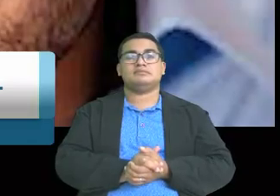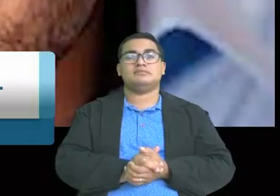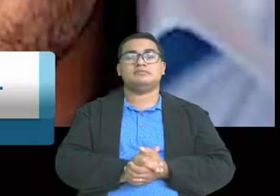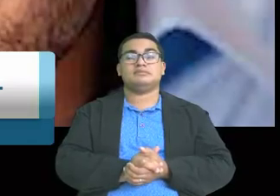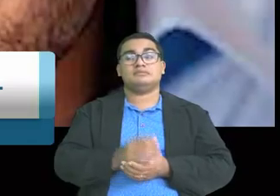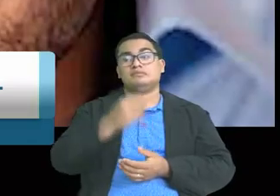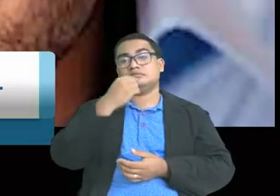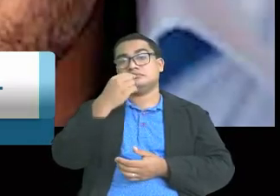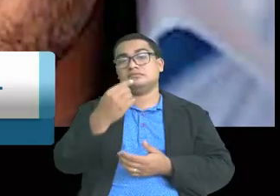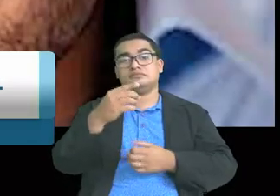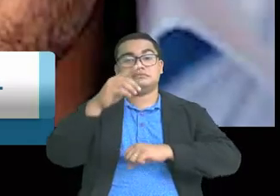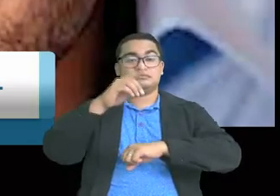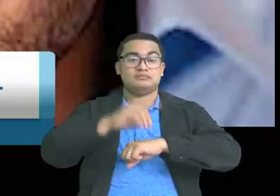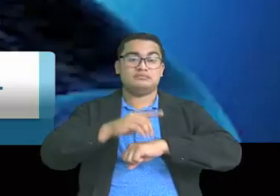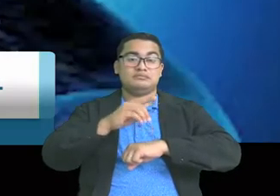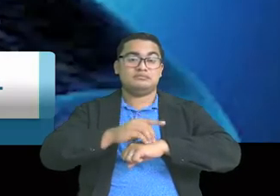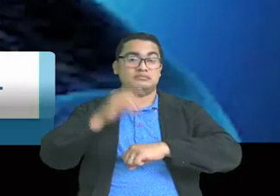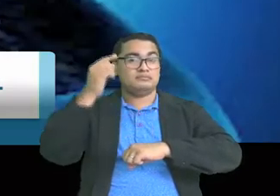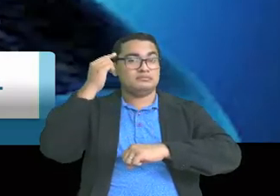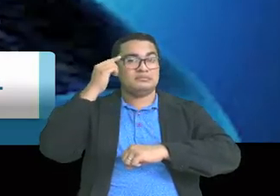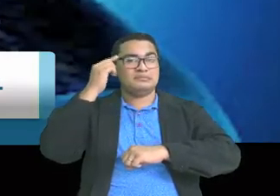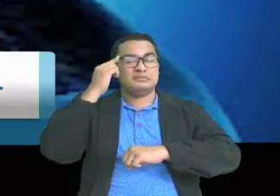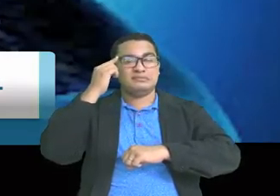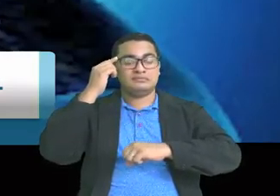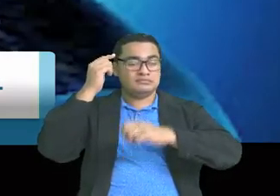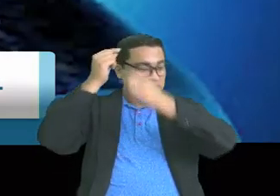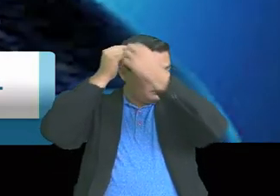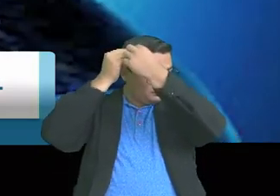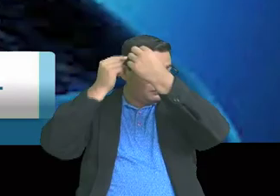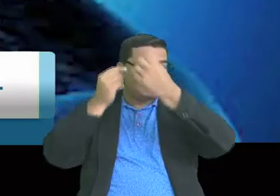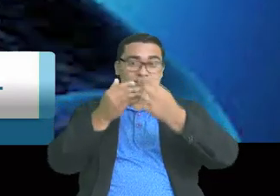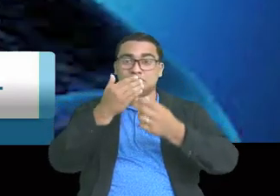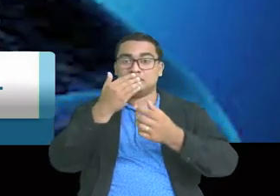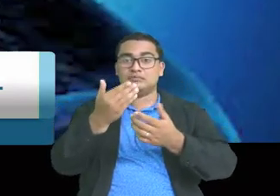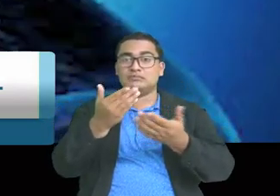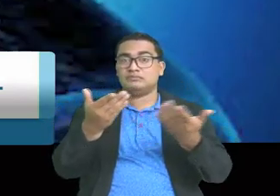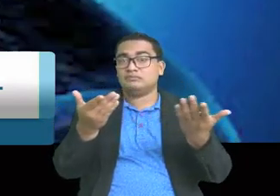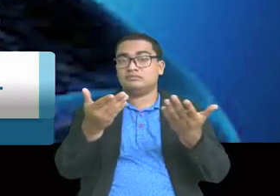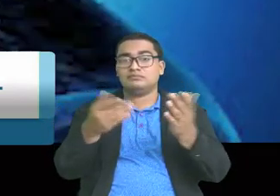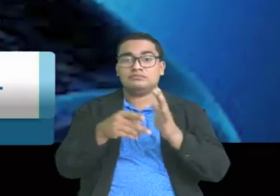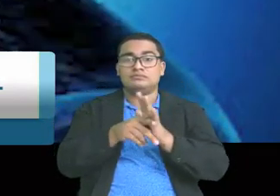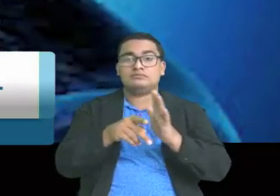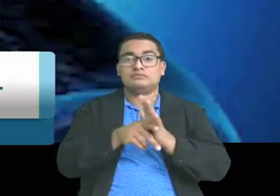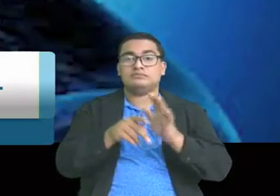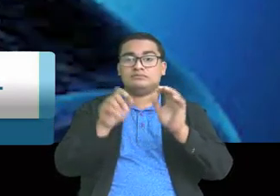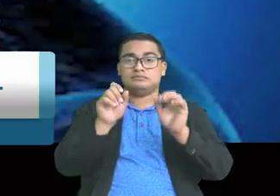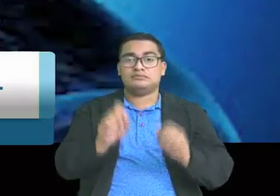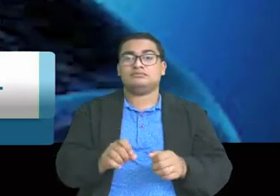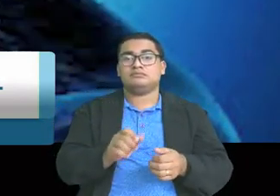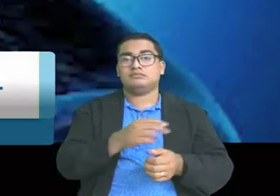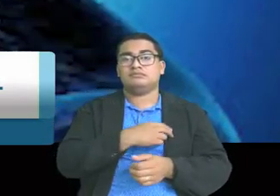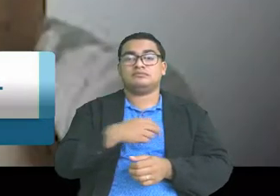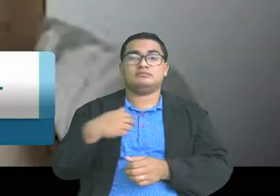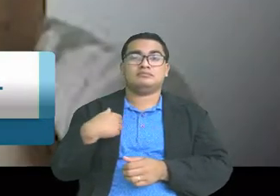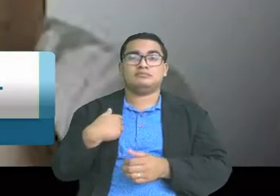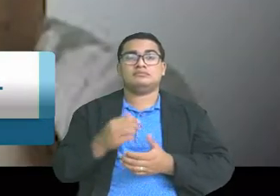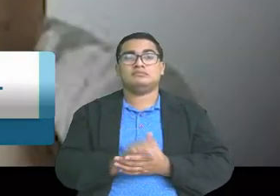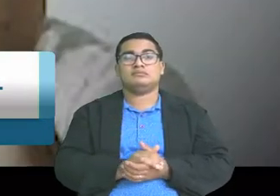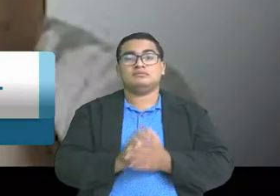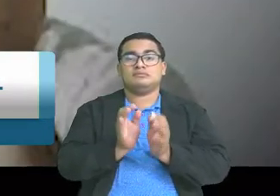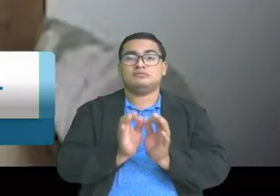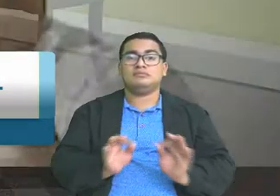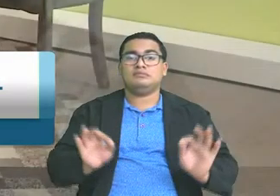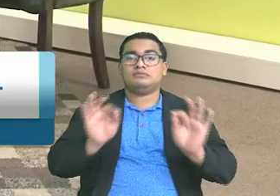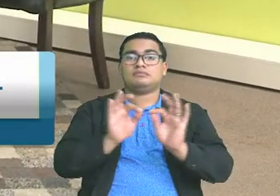consideró que la cirugía no le va a ofrecer un beneficio mayor al riesgo que tiene de hacerla. ¿Verdad? Eso es importante, que